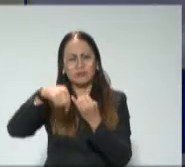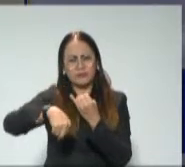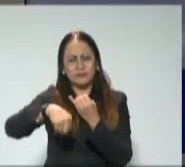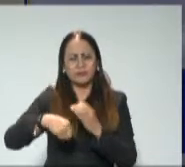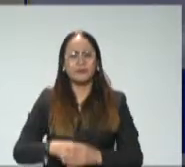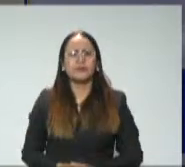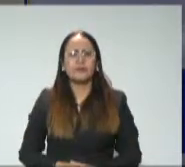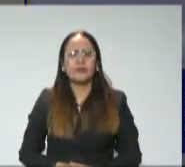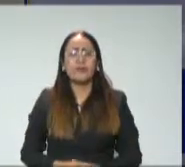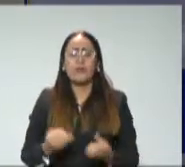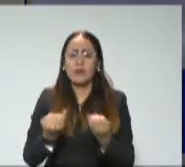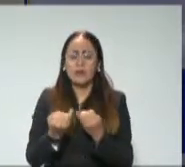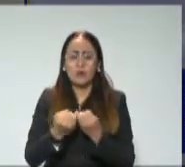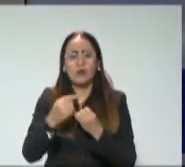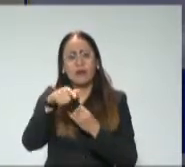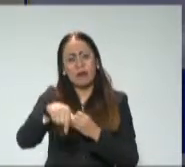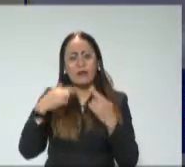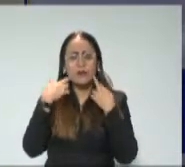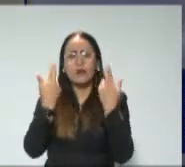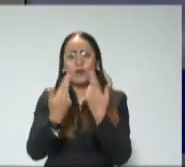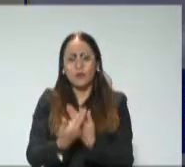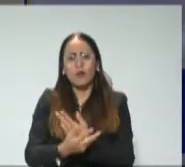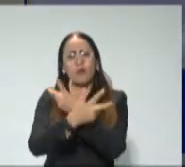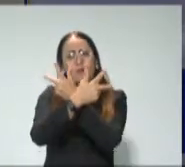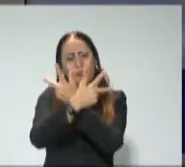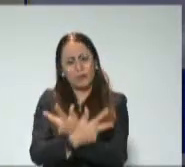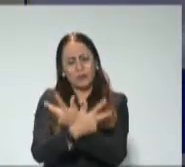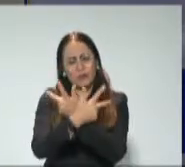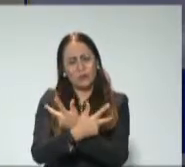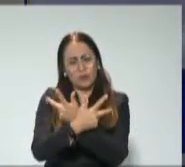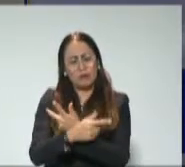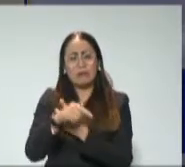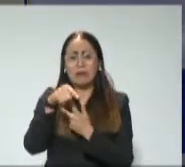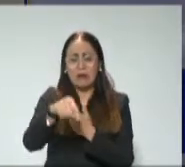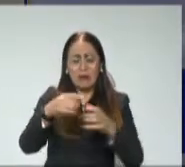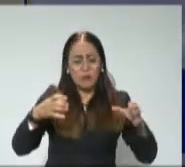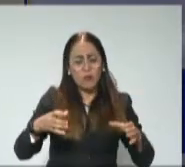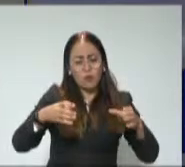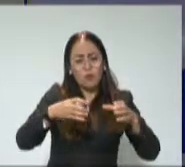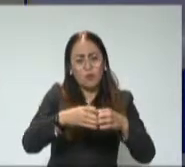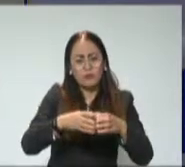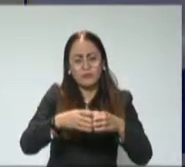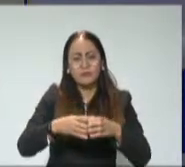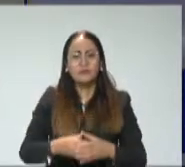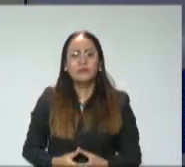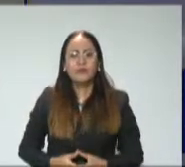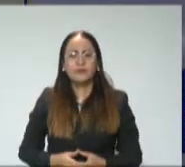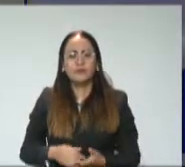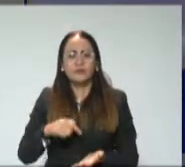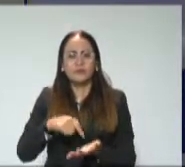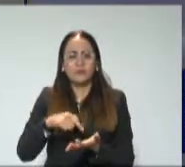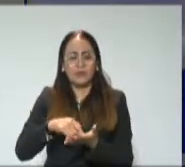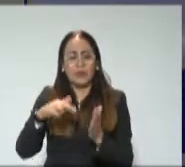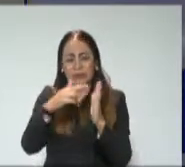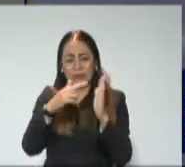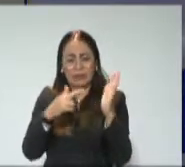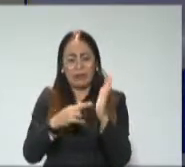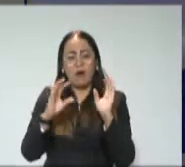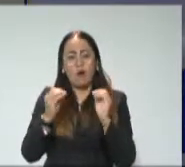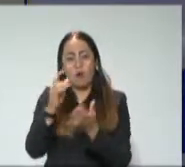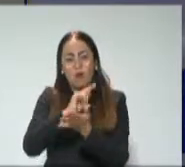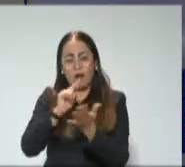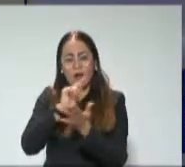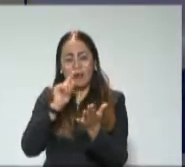mismo que en esas sesiones virtuales no había condición eh legal reglamentaria